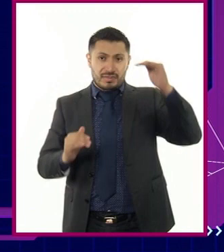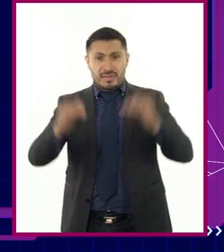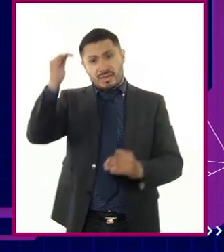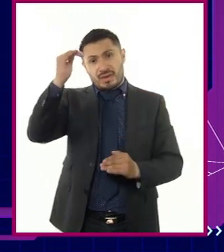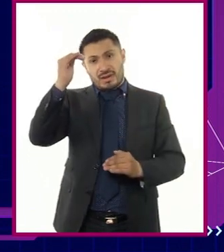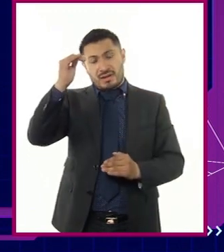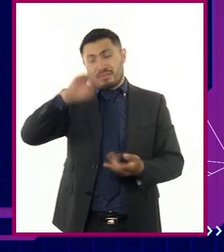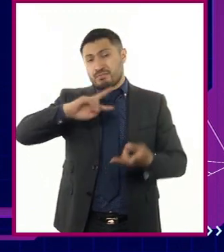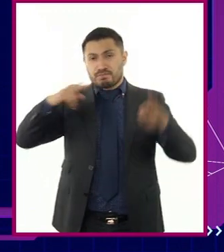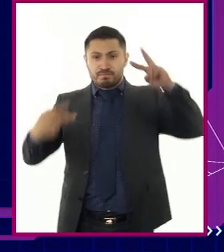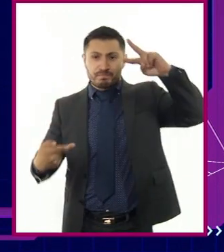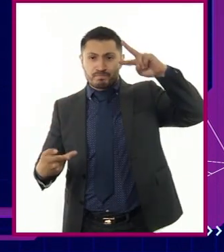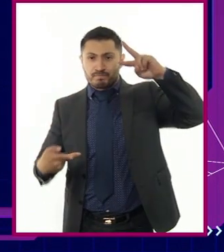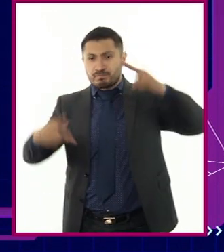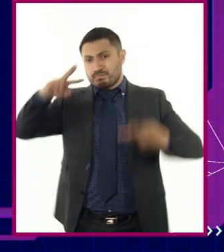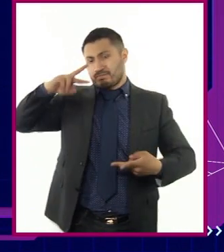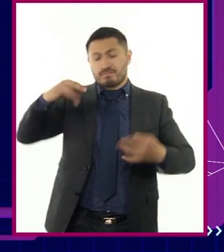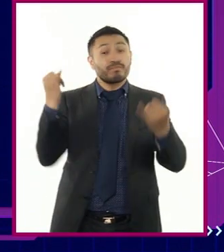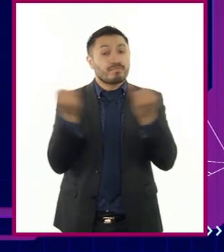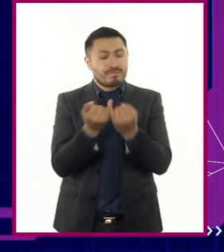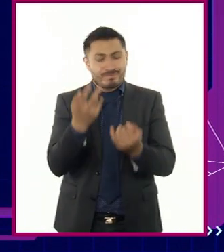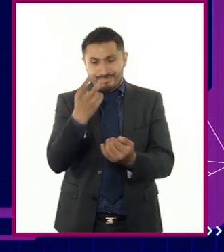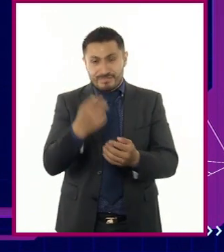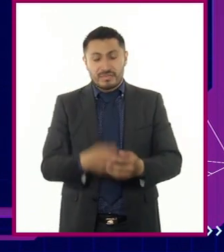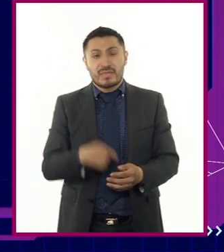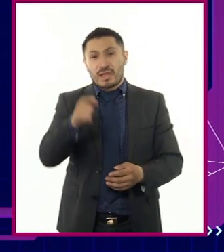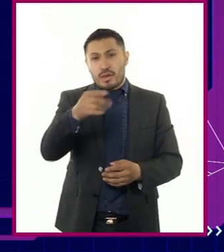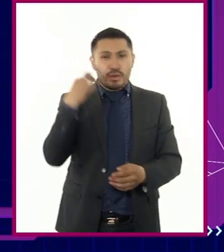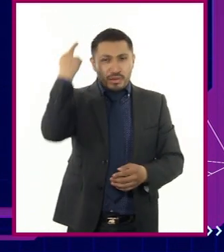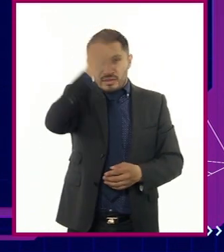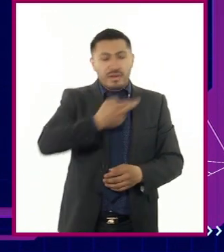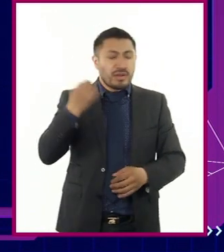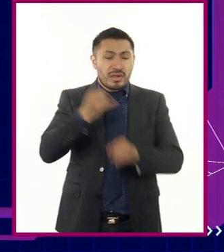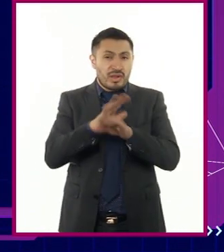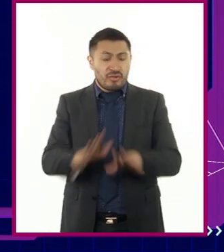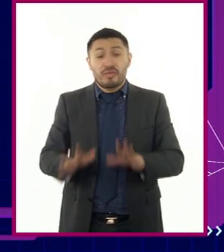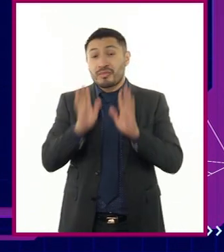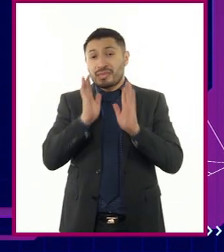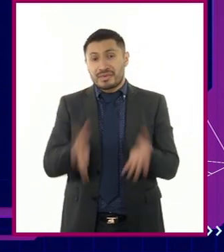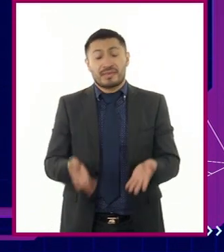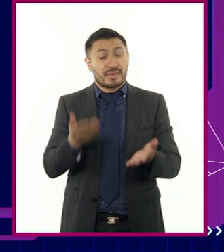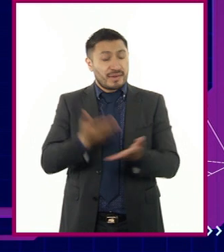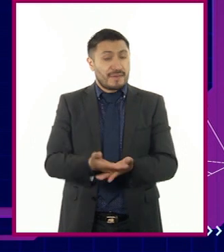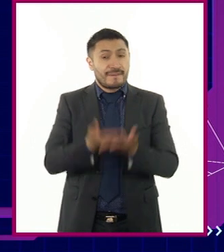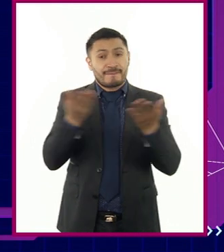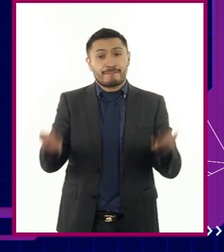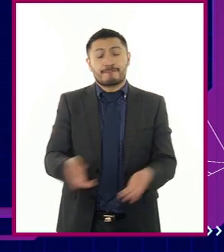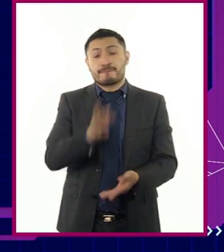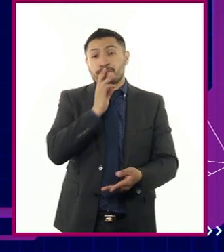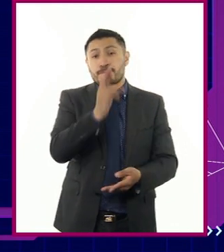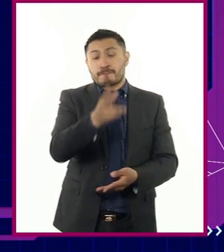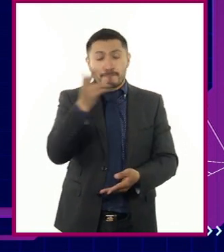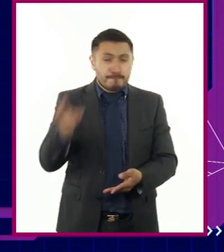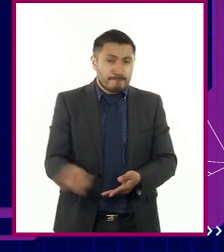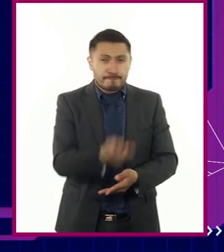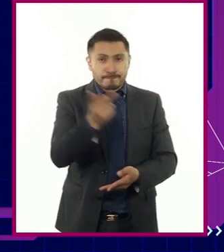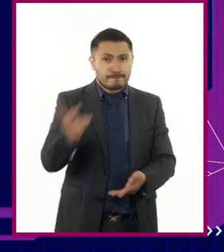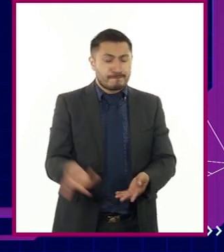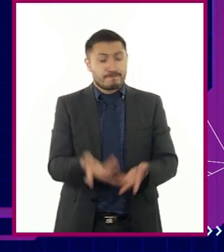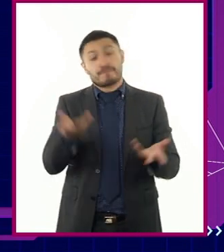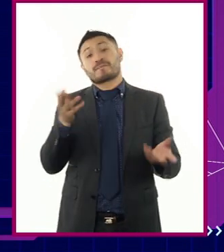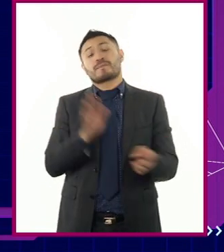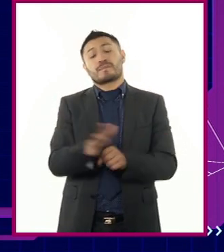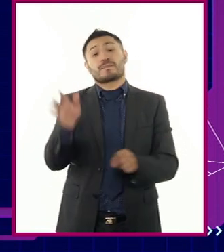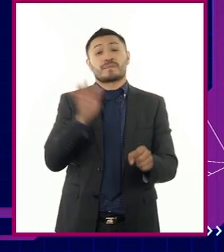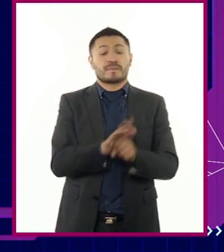y viceversa. Ya hicieron un breve análisis de los datos de la tabla. Es momento de responder la pregunta: ¿a qué